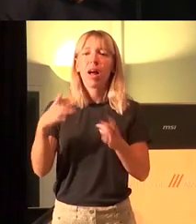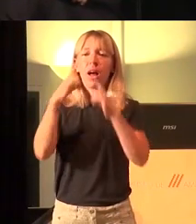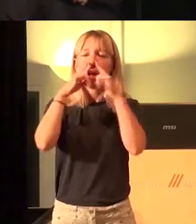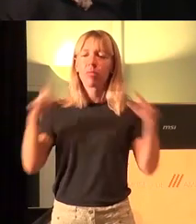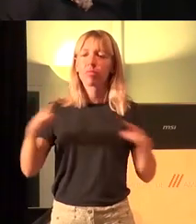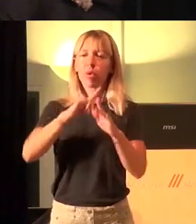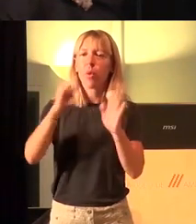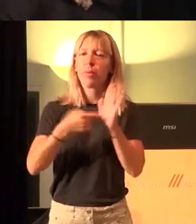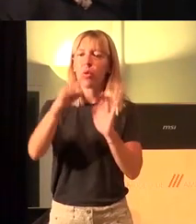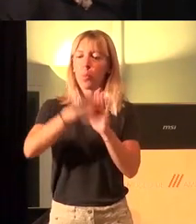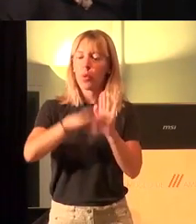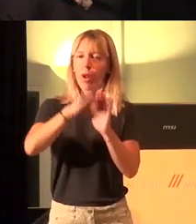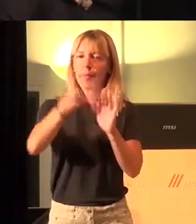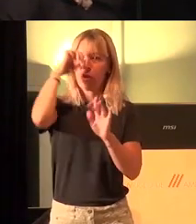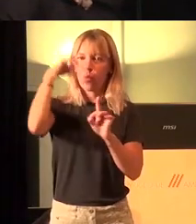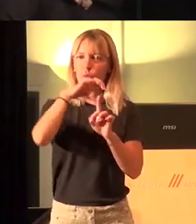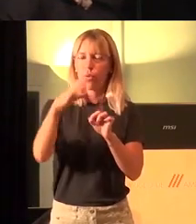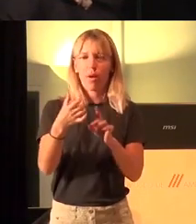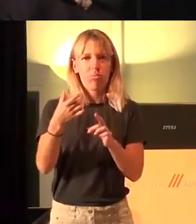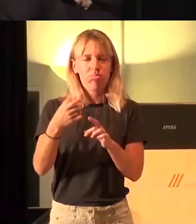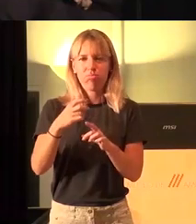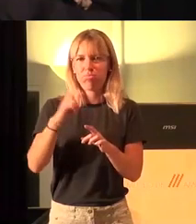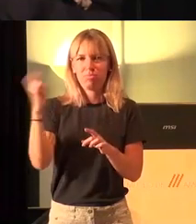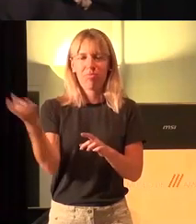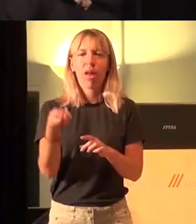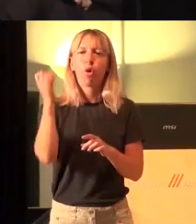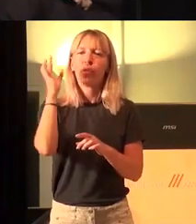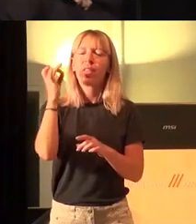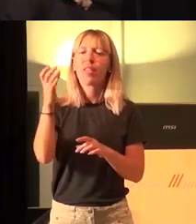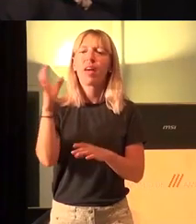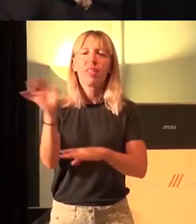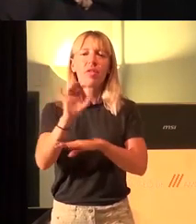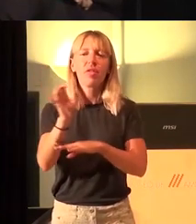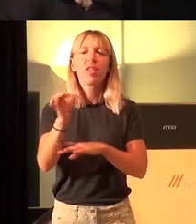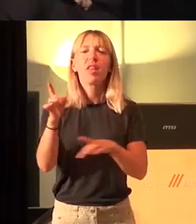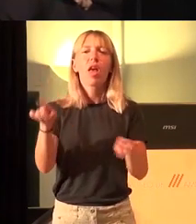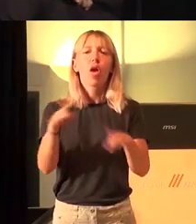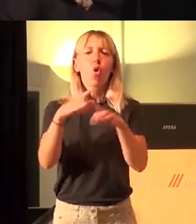año tenéis una programación cultural inmensa, conferencias de cine, ciclos de conciertos,